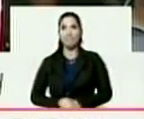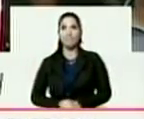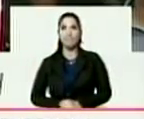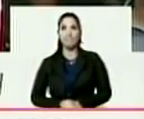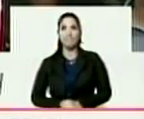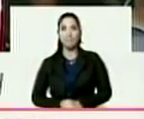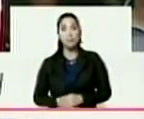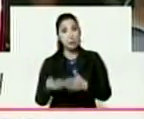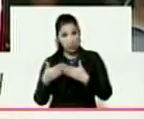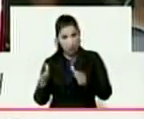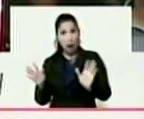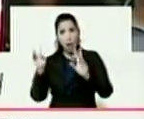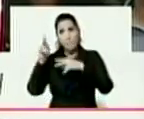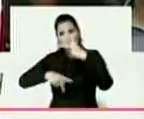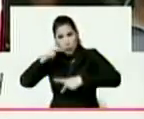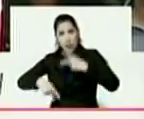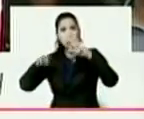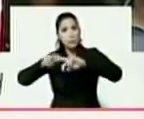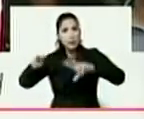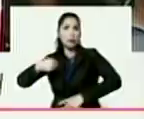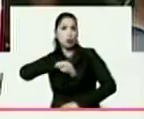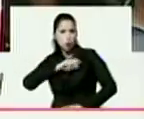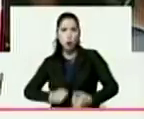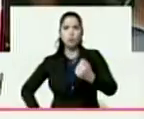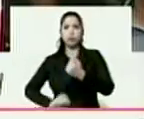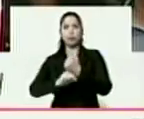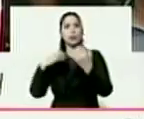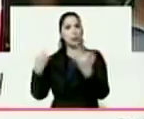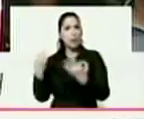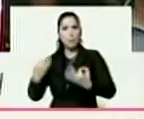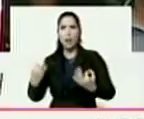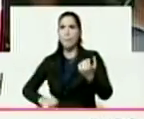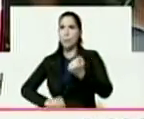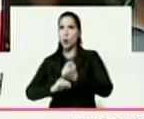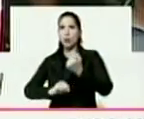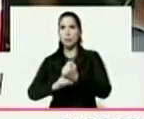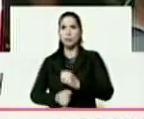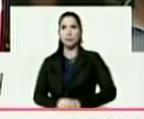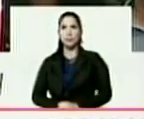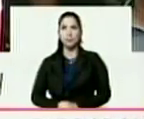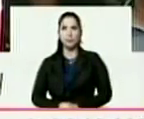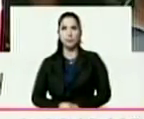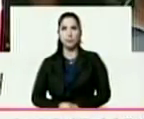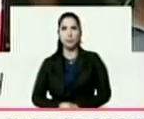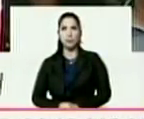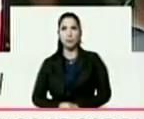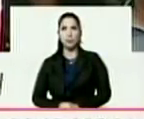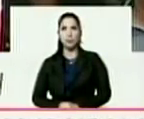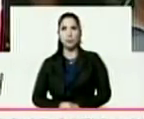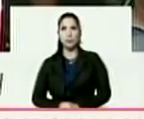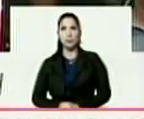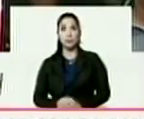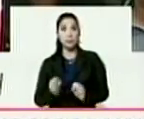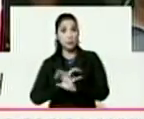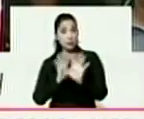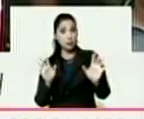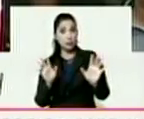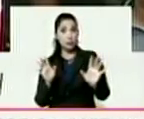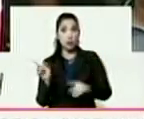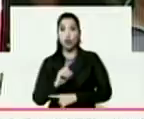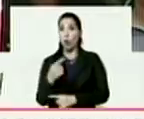se abra un proceso de investigación nosotros lo apoyamos siempre vamos a apoyarlo siempre siempre y que se aclare que que no la debe no